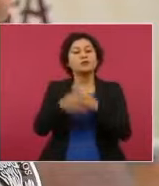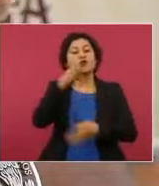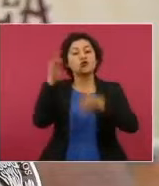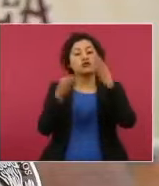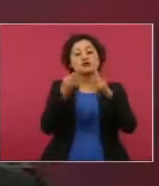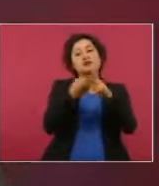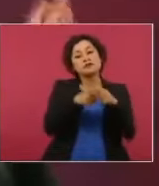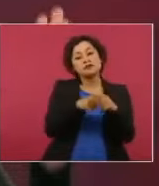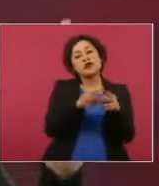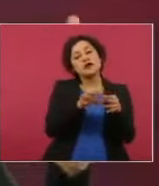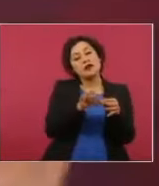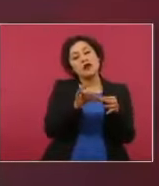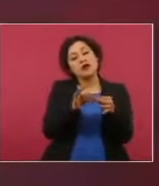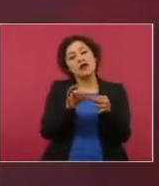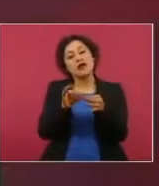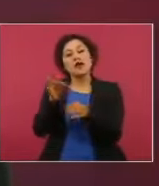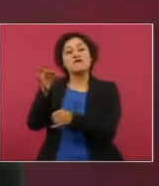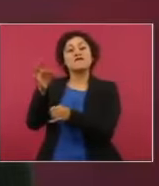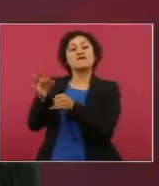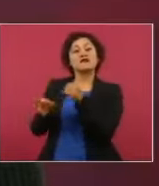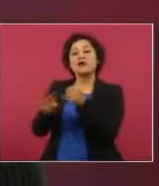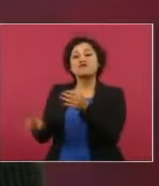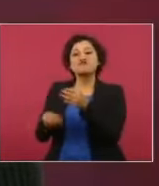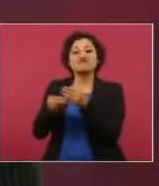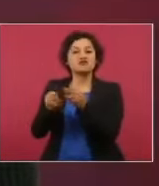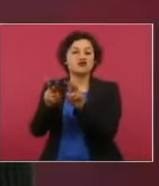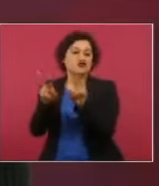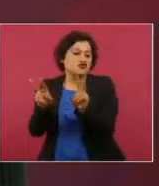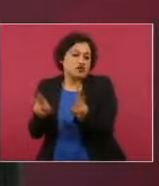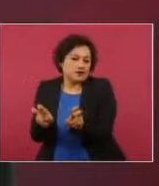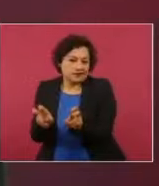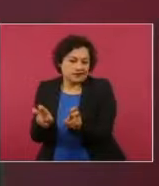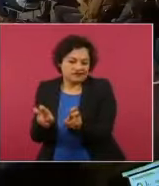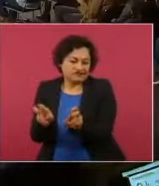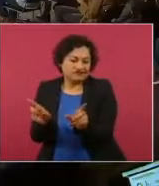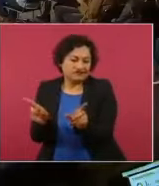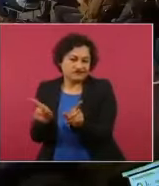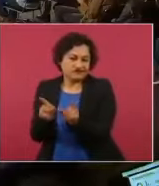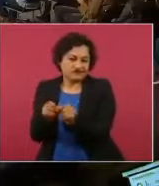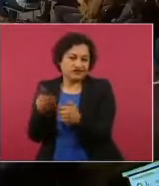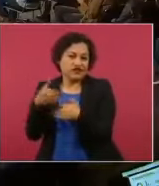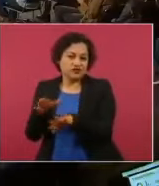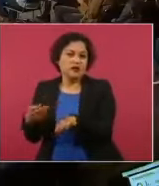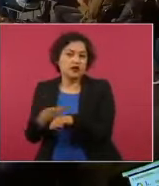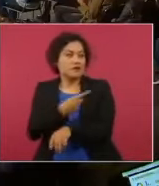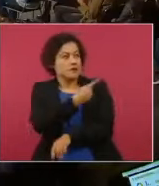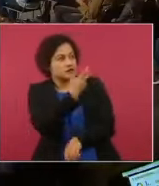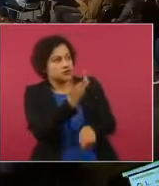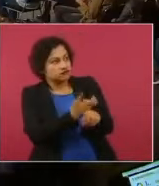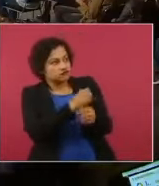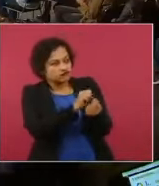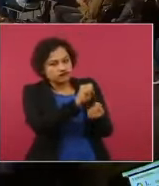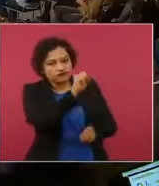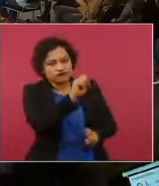y hasta el final o hay una notita ahí escondida, informan sobre el caso de García Luna. O